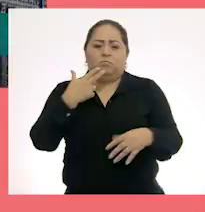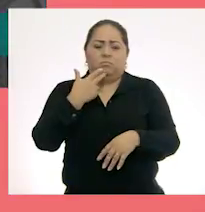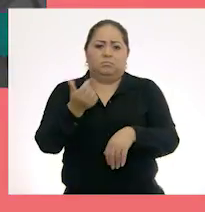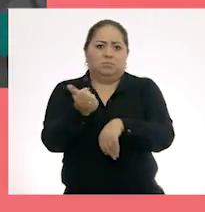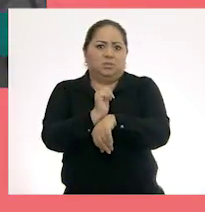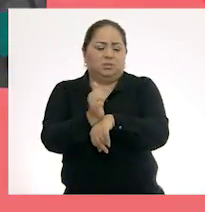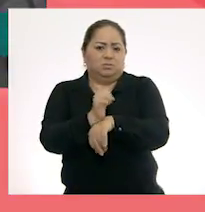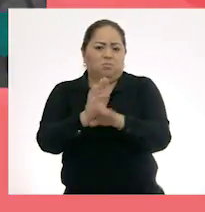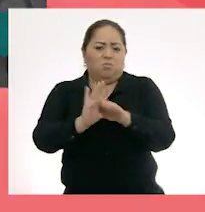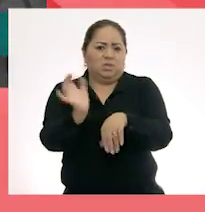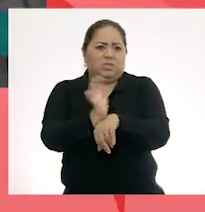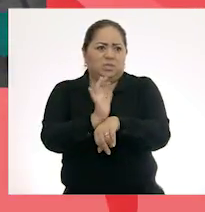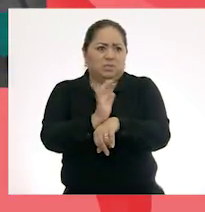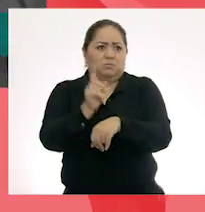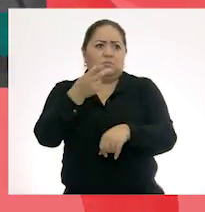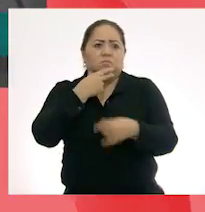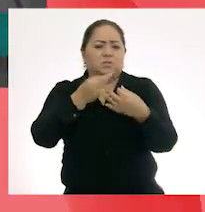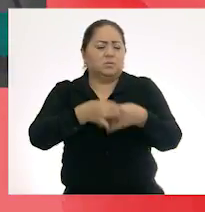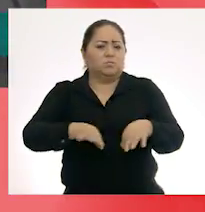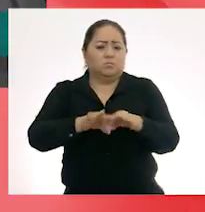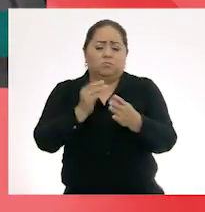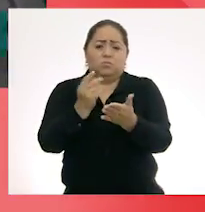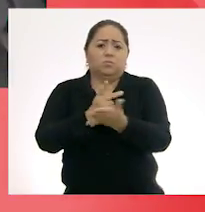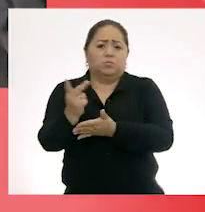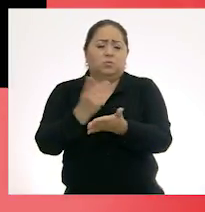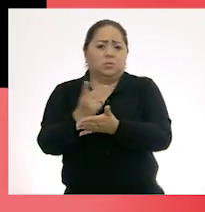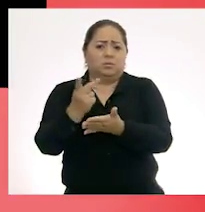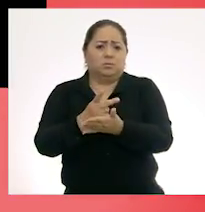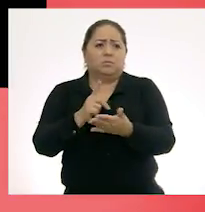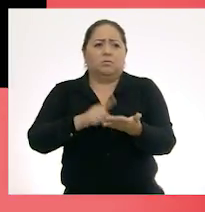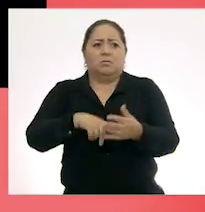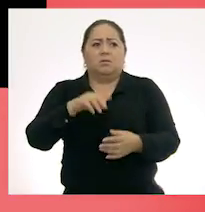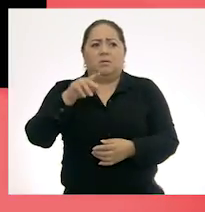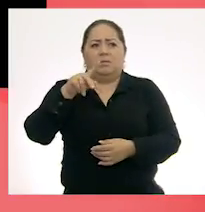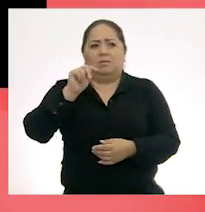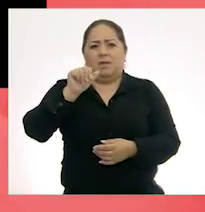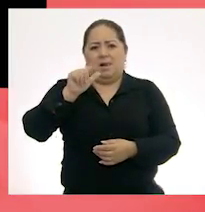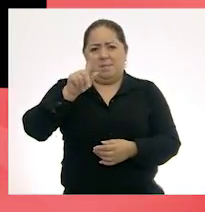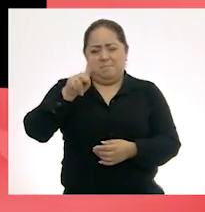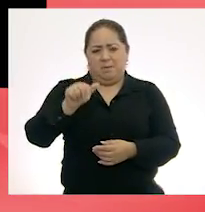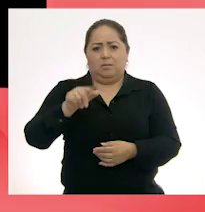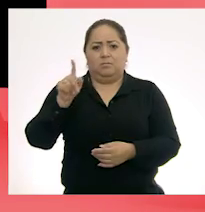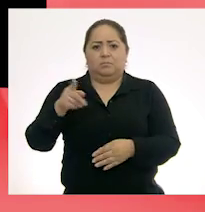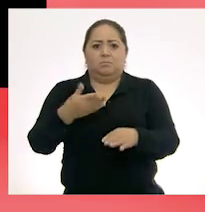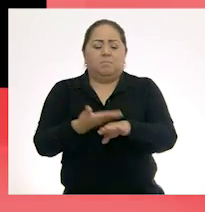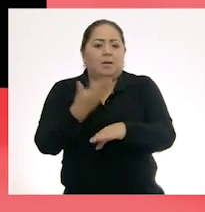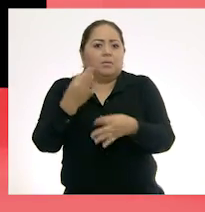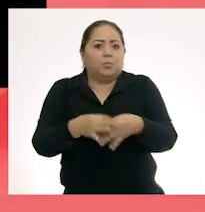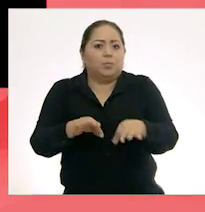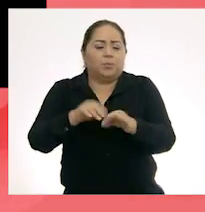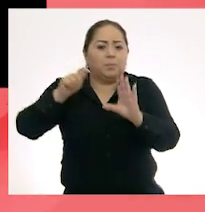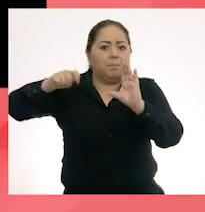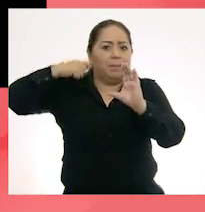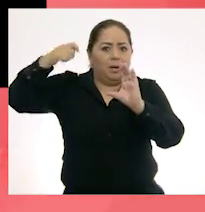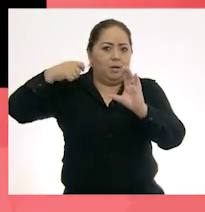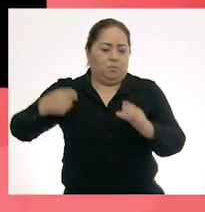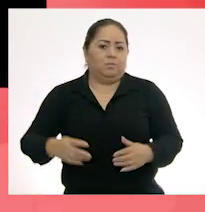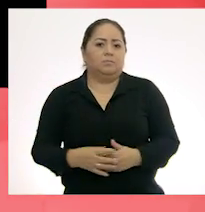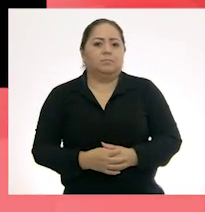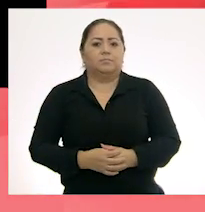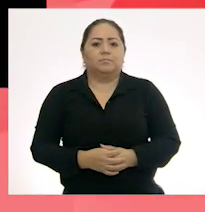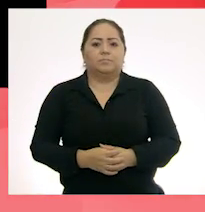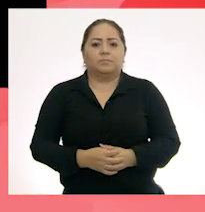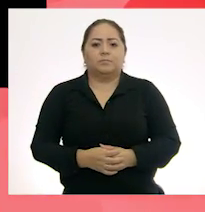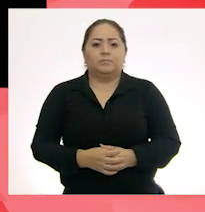cinematógrafo. Es un importante, recibió premios de Arieles con Talpa. Esa es una de sus más importantes películas.